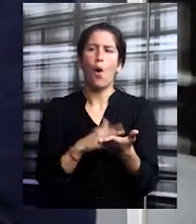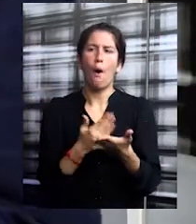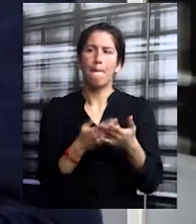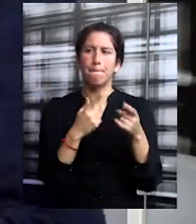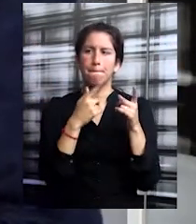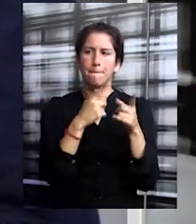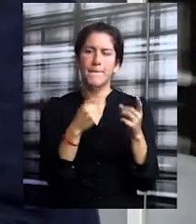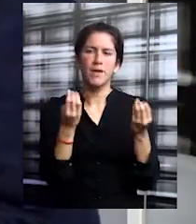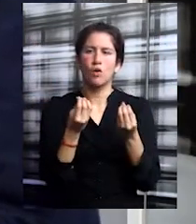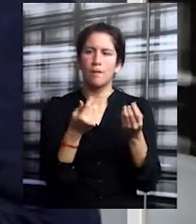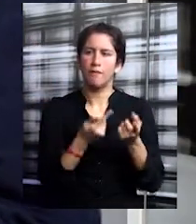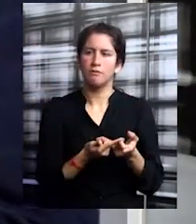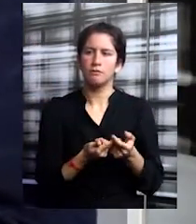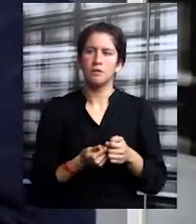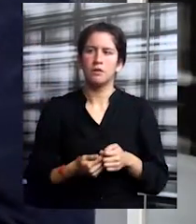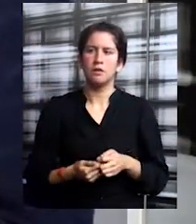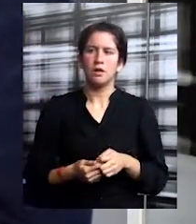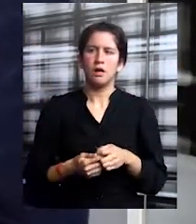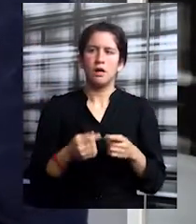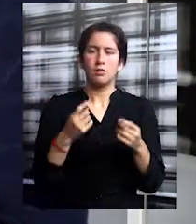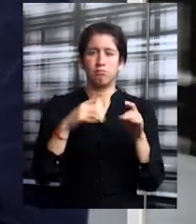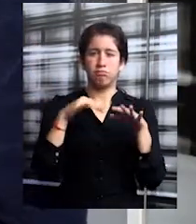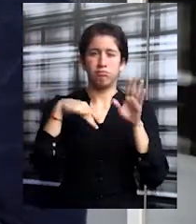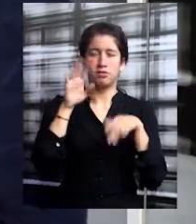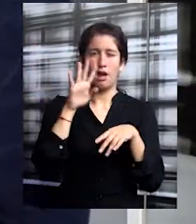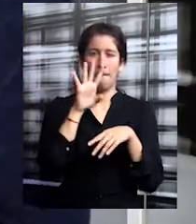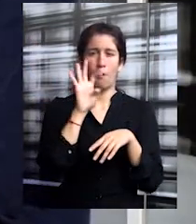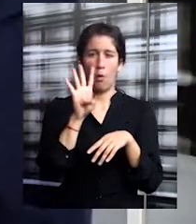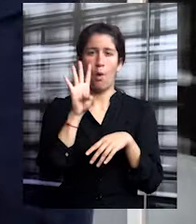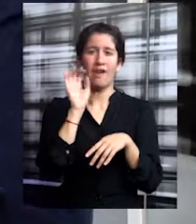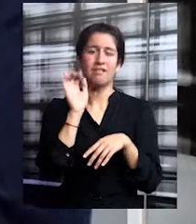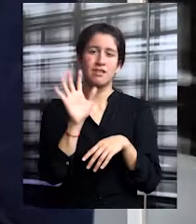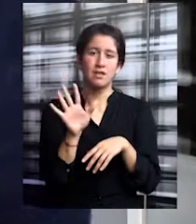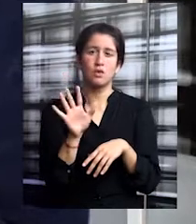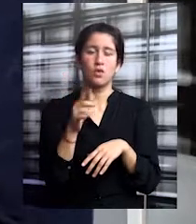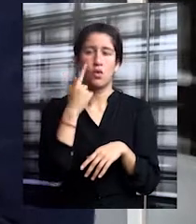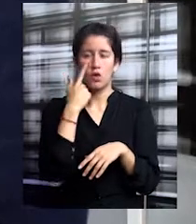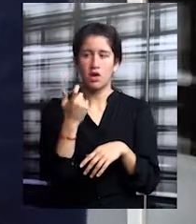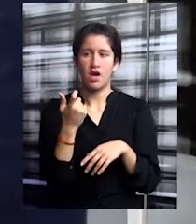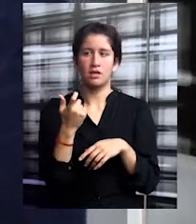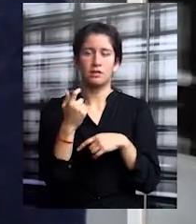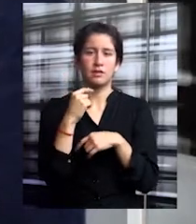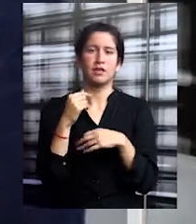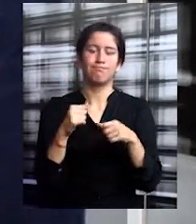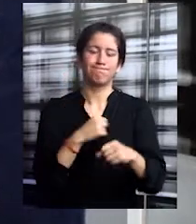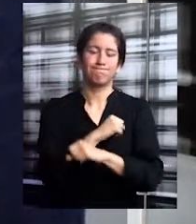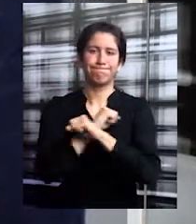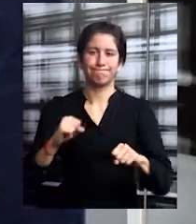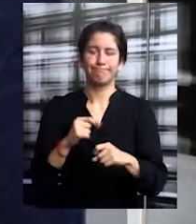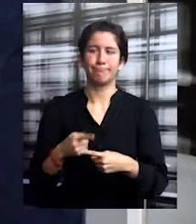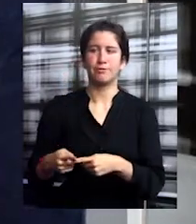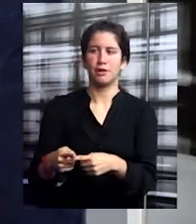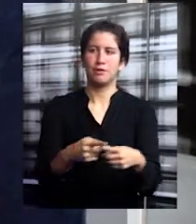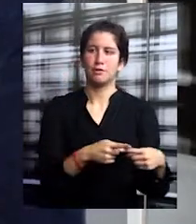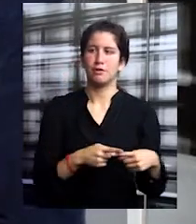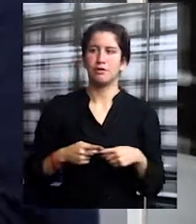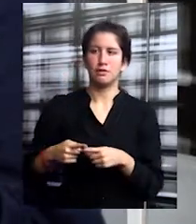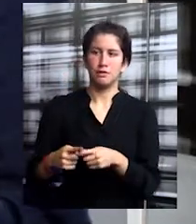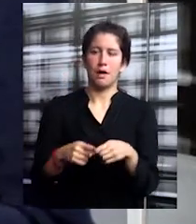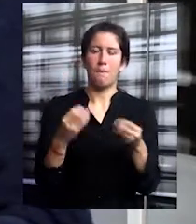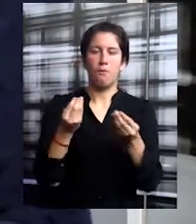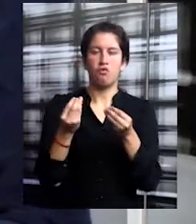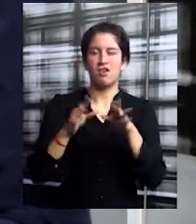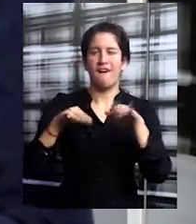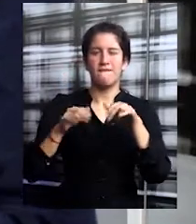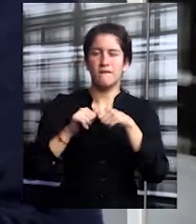lo que está pasando, ¿no es cierto?, ya con estos más de 45 días de estallido social. Porque claro, usted lo dice, muchas veces